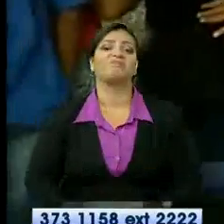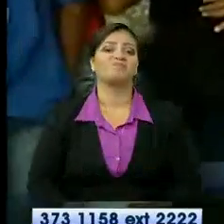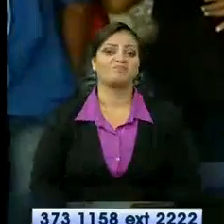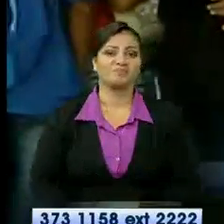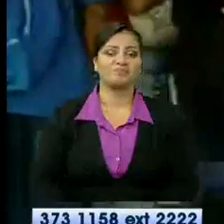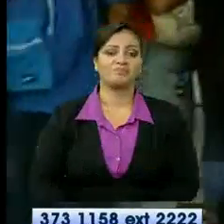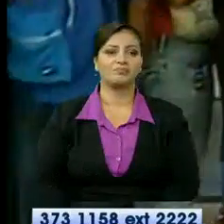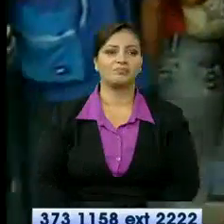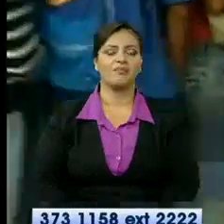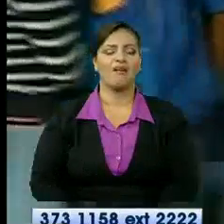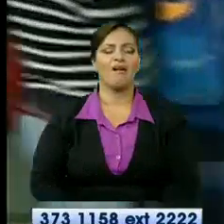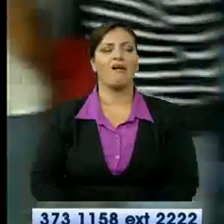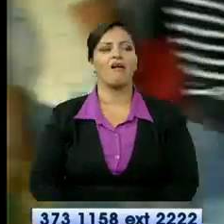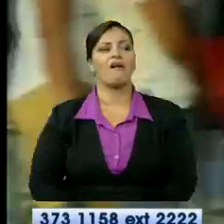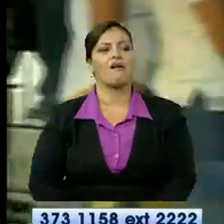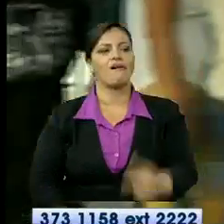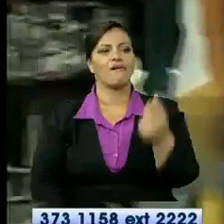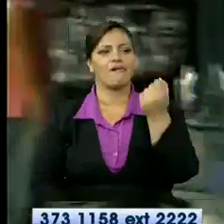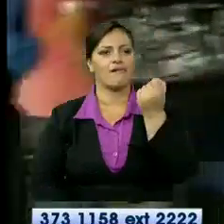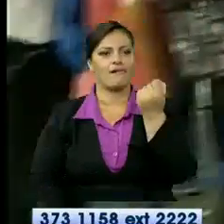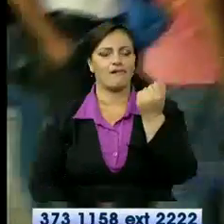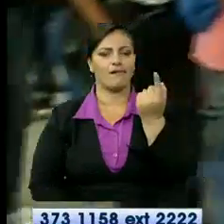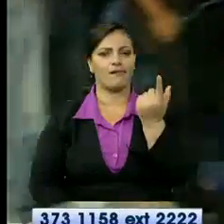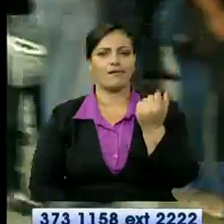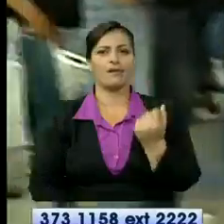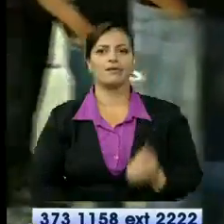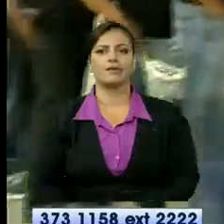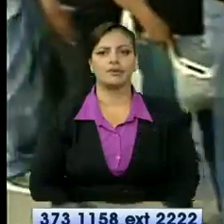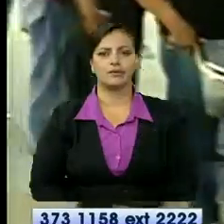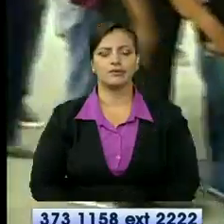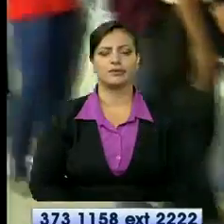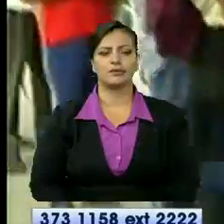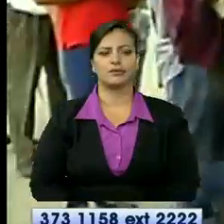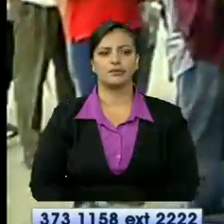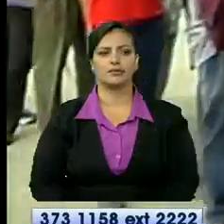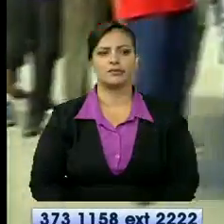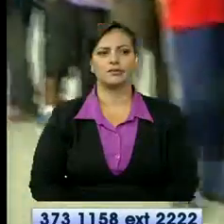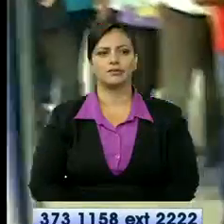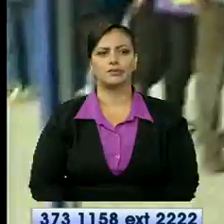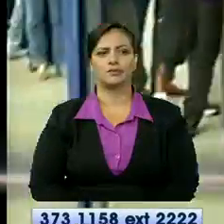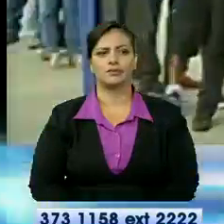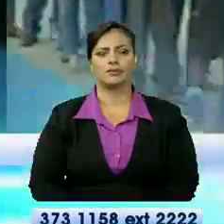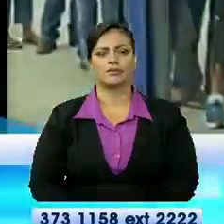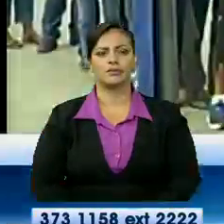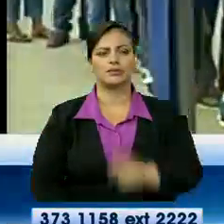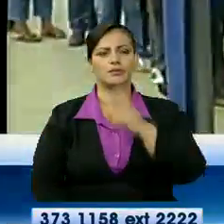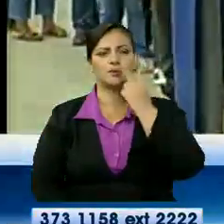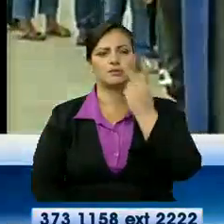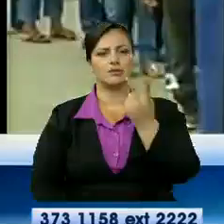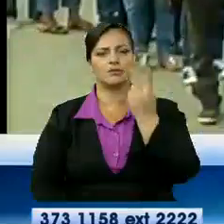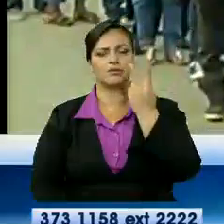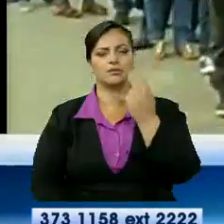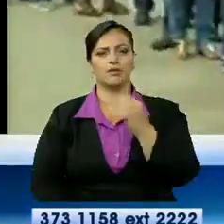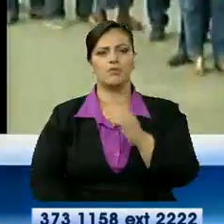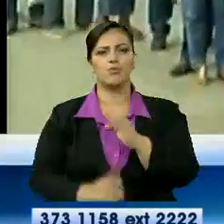Perfecto, miren ustedes. Por acá vemos nosotros, continúan las columnas de pasajeros, un